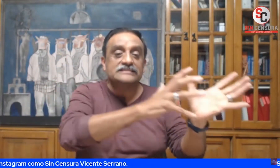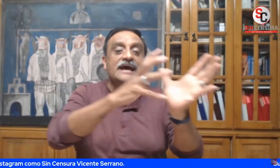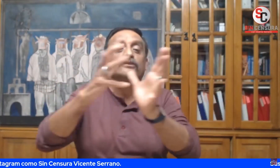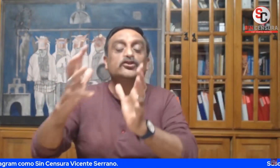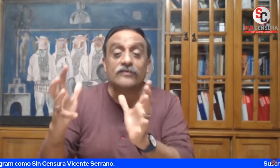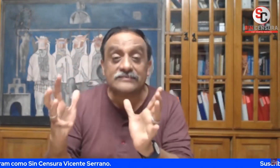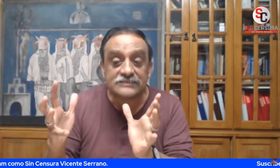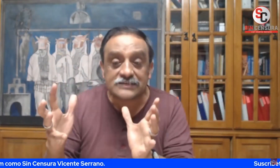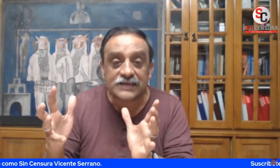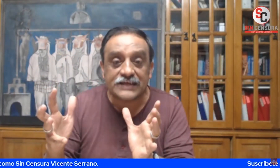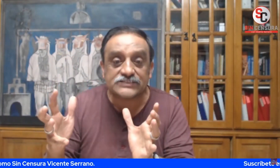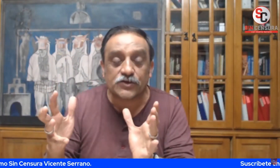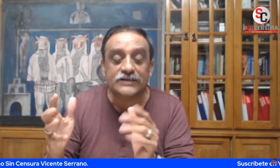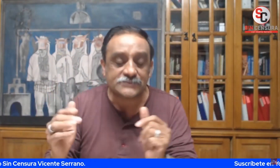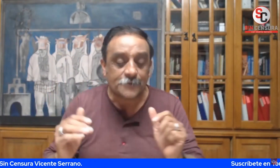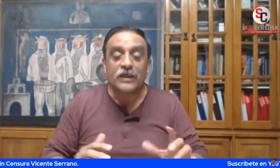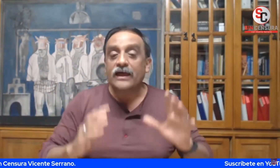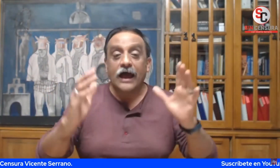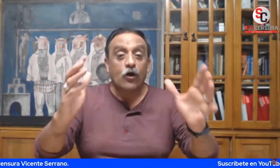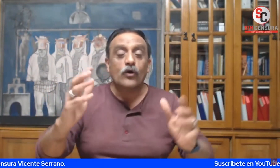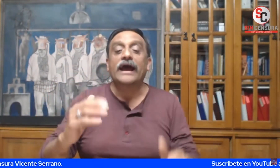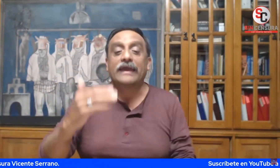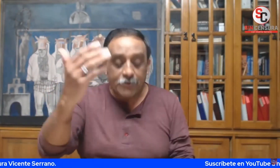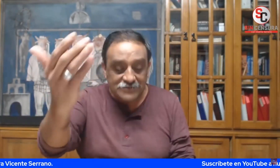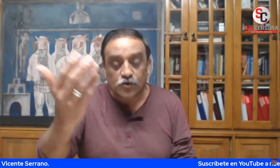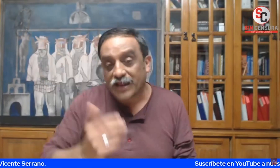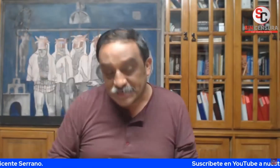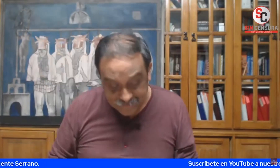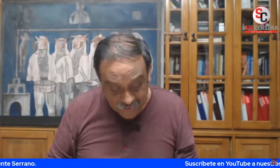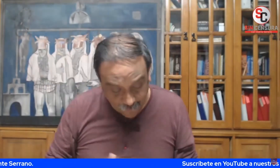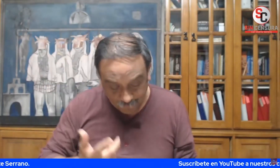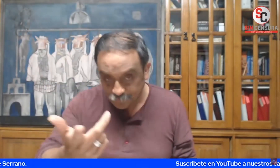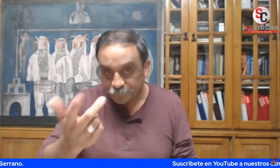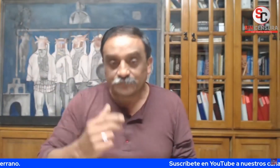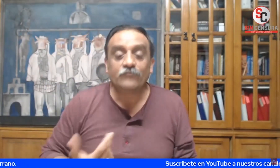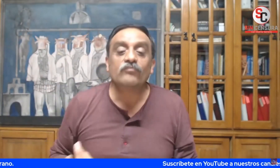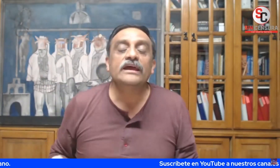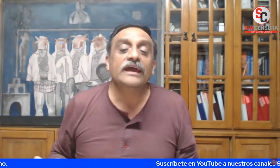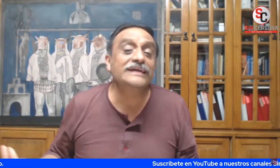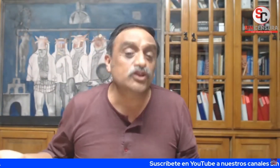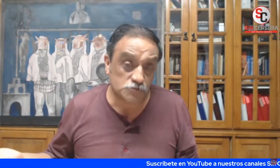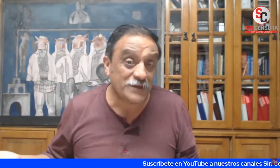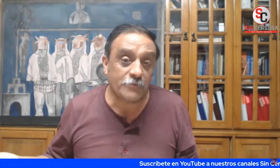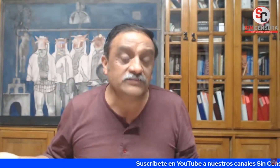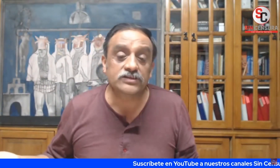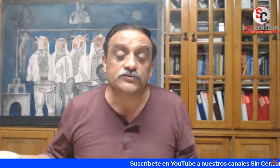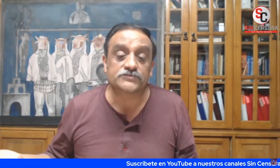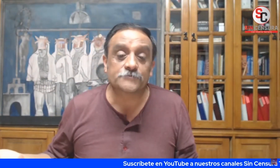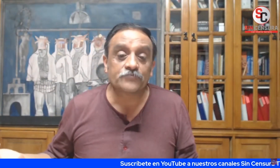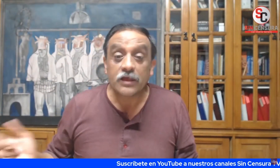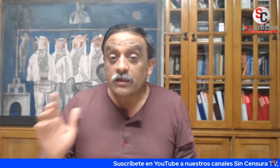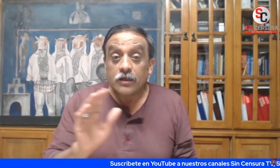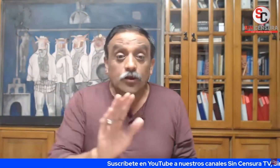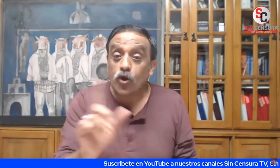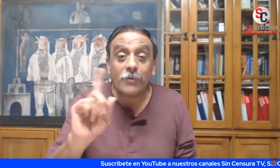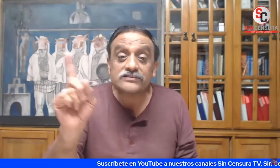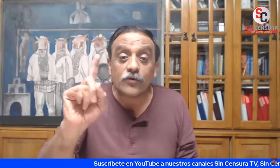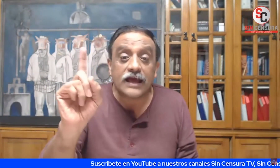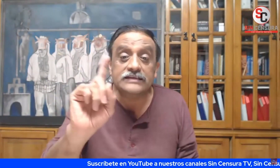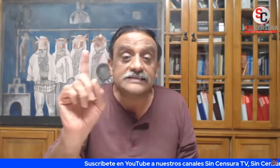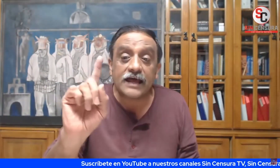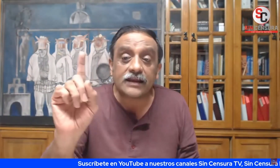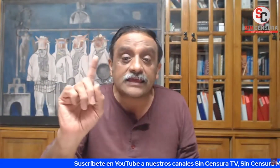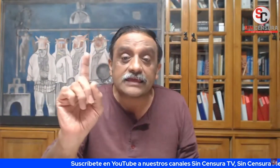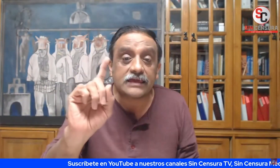para organizar todas estas elecciones. Ahora, ¿qué vas a organizar en 2022? No